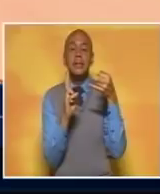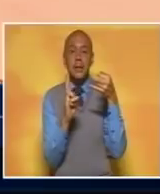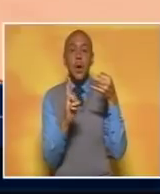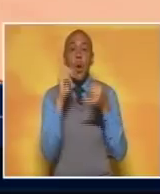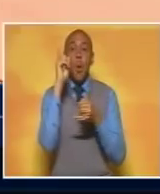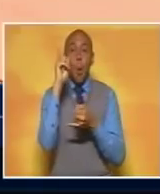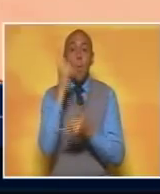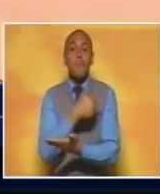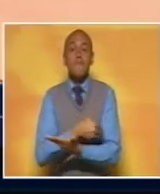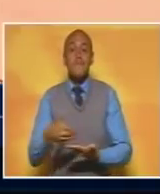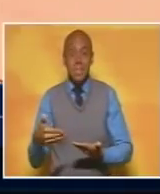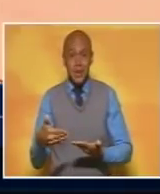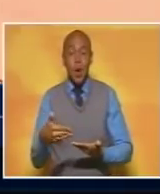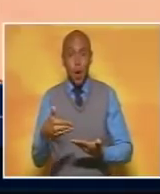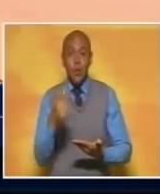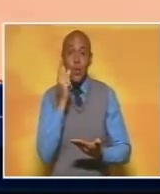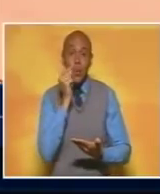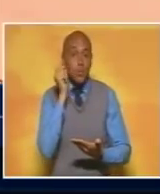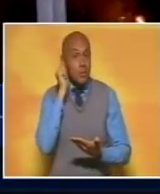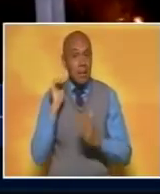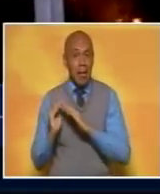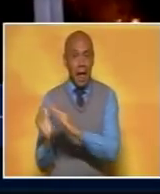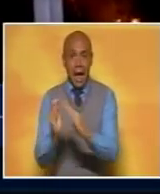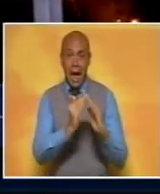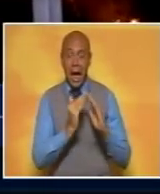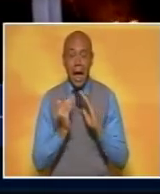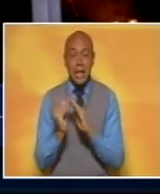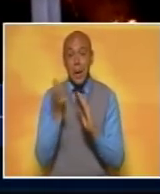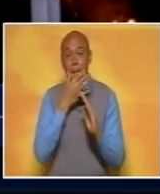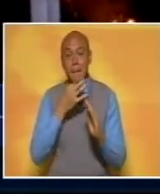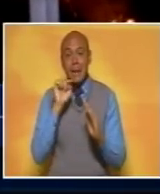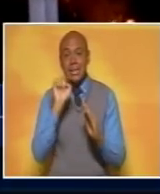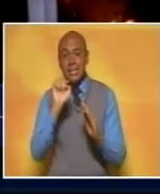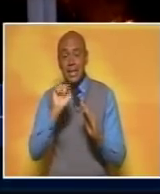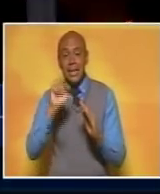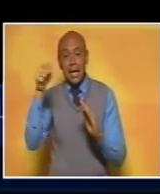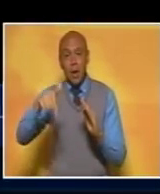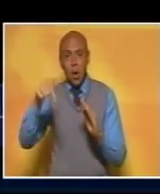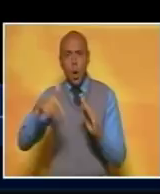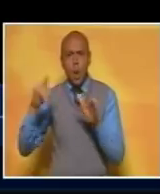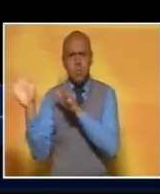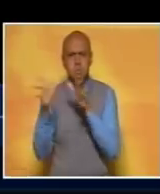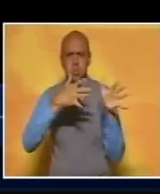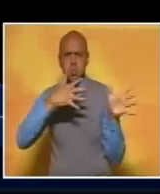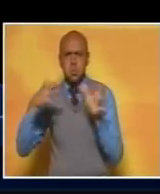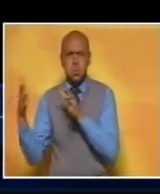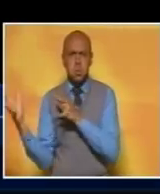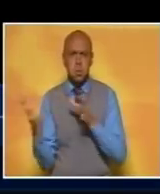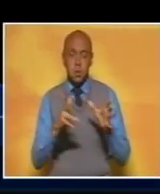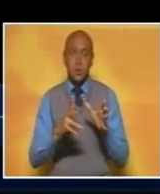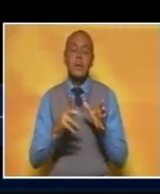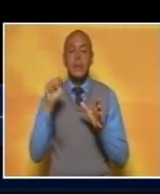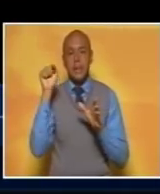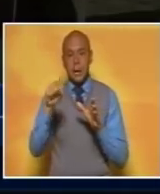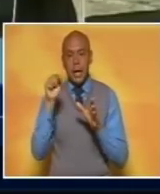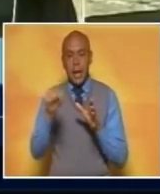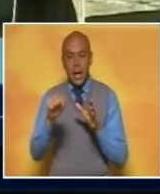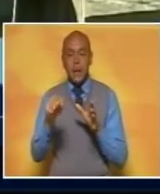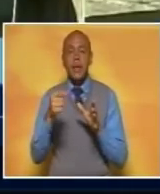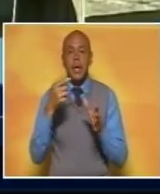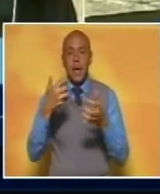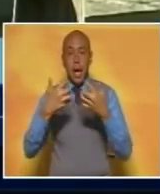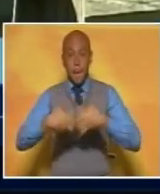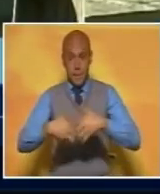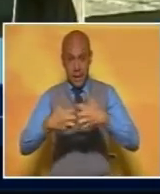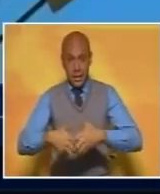debido al riesgo de incendios forestales por los fuertes vientos que azotan esta semana el estado. La compañía Pacific Gas and